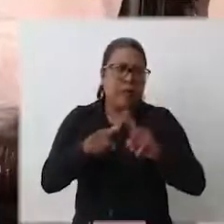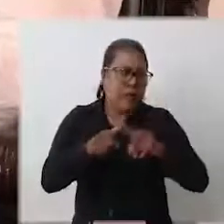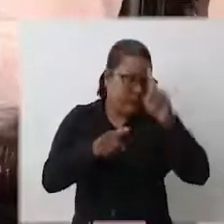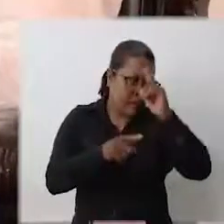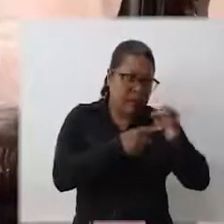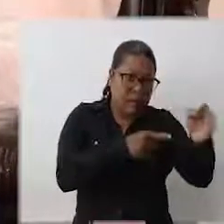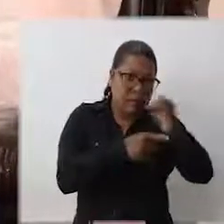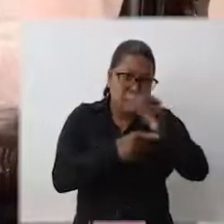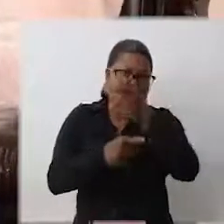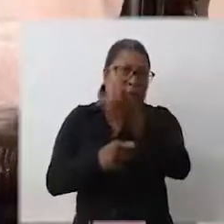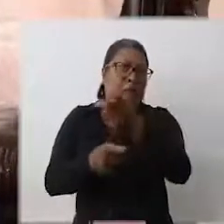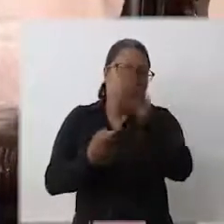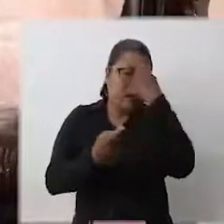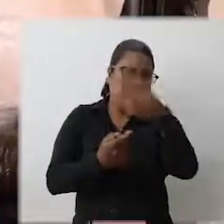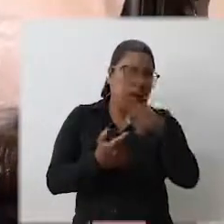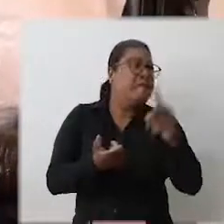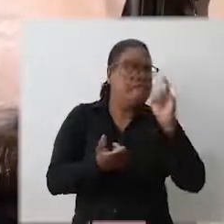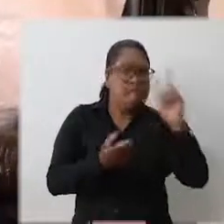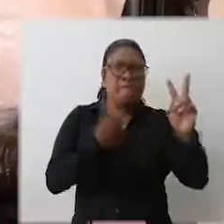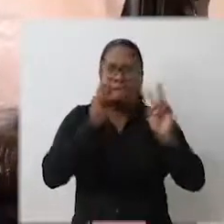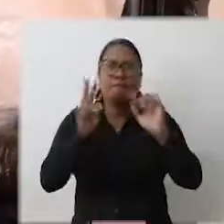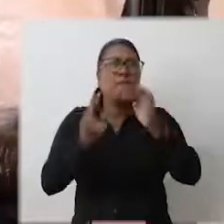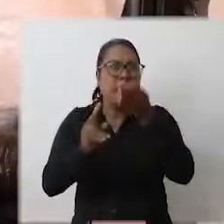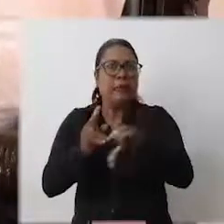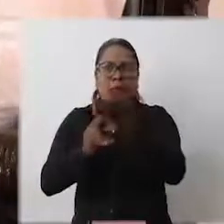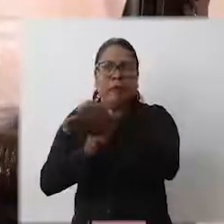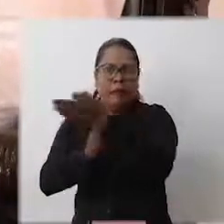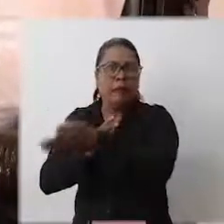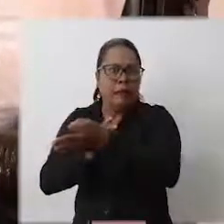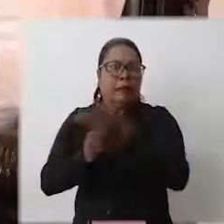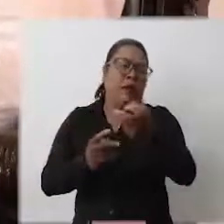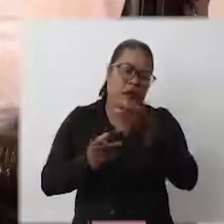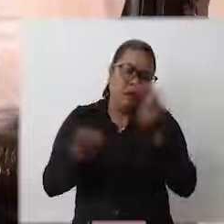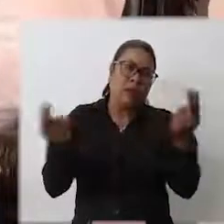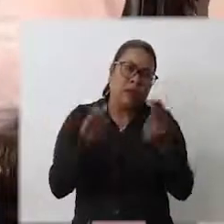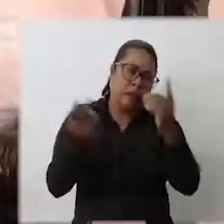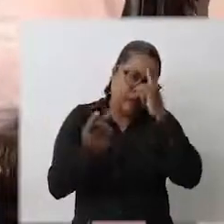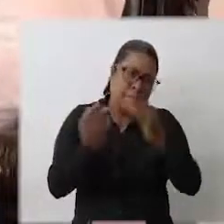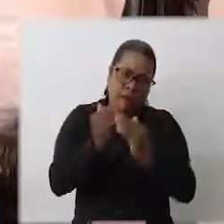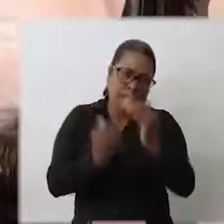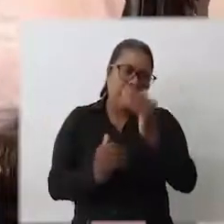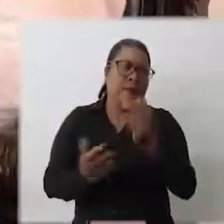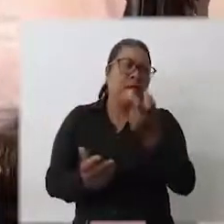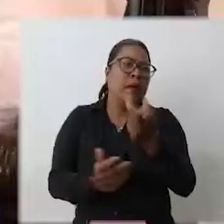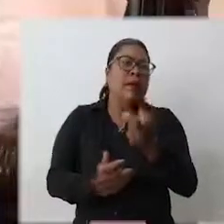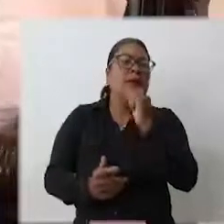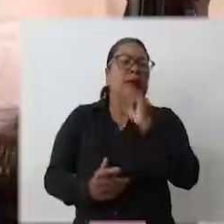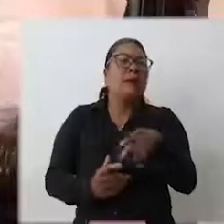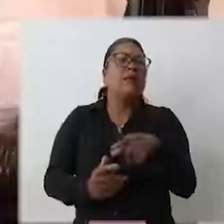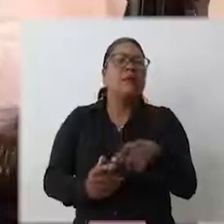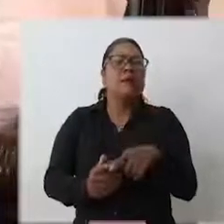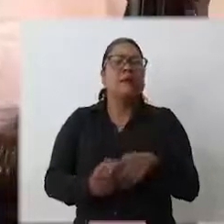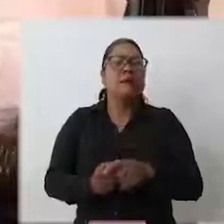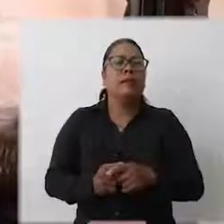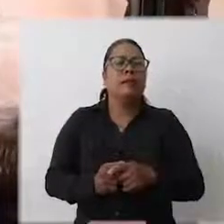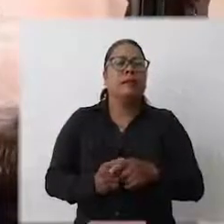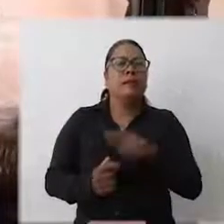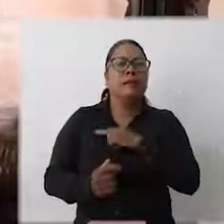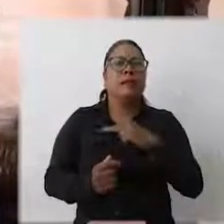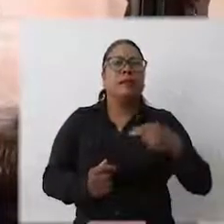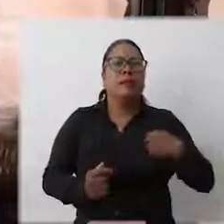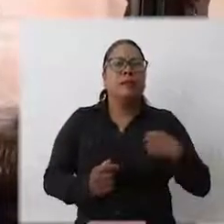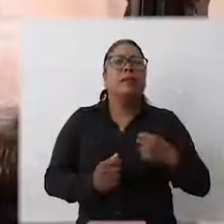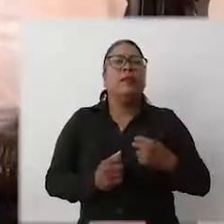comisiones de protección civil y zona metropolitana, pero también en el pleno de este cabildo para su presidente, presidente, en su momento